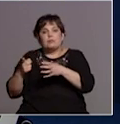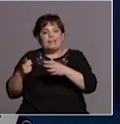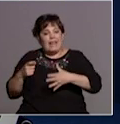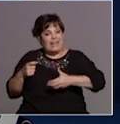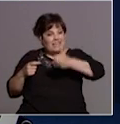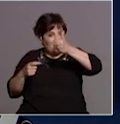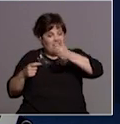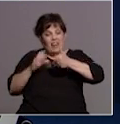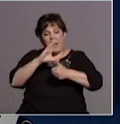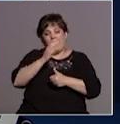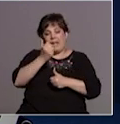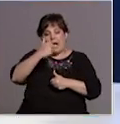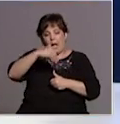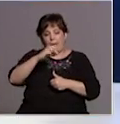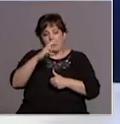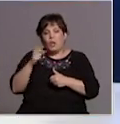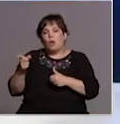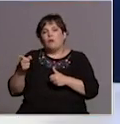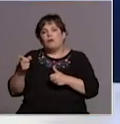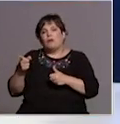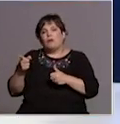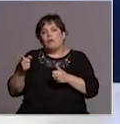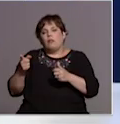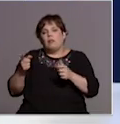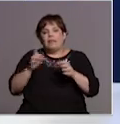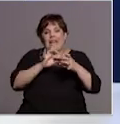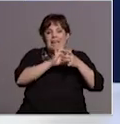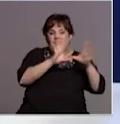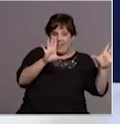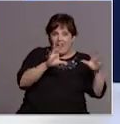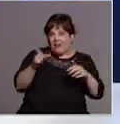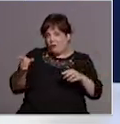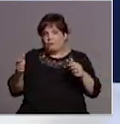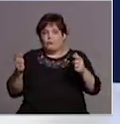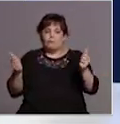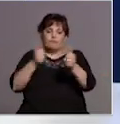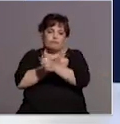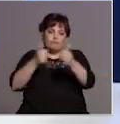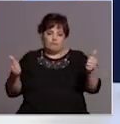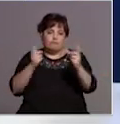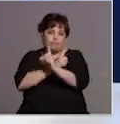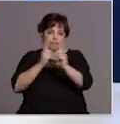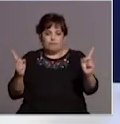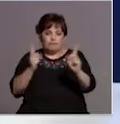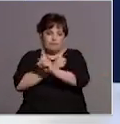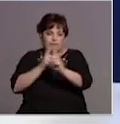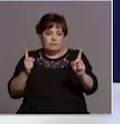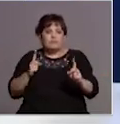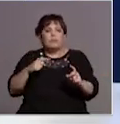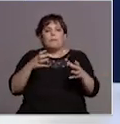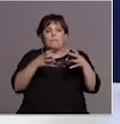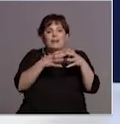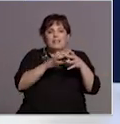partido que fue gobernando alternadamente tres liberales y nunca clásica laborismo nos claro primero con el partido